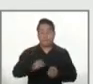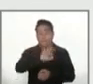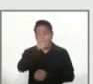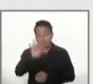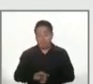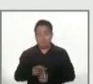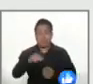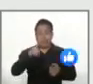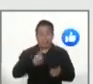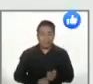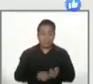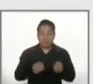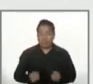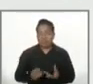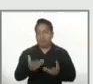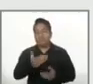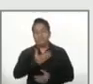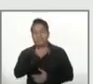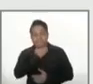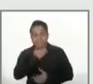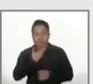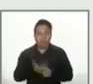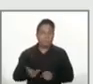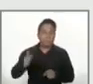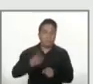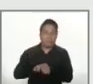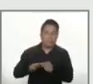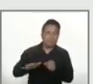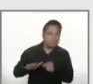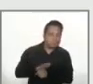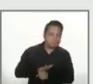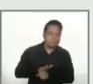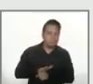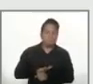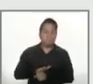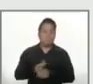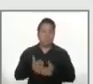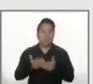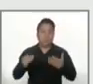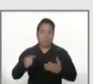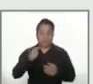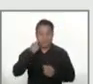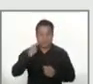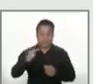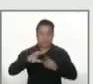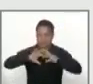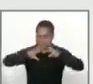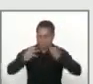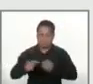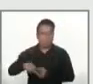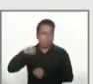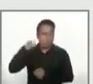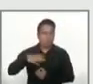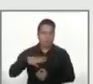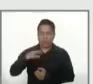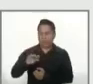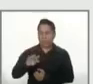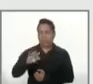de ocupación hospitalaria al corte del día de hoy, observamos de manera global una ocupación de